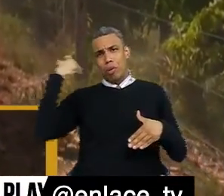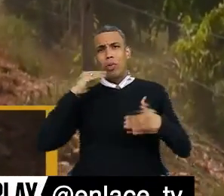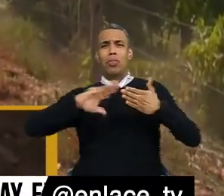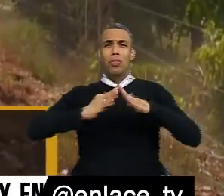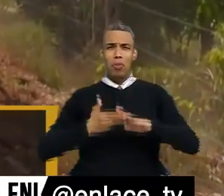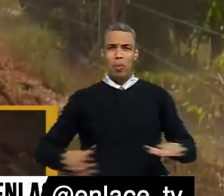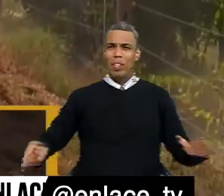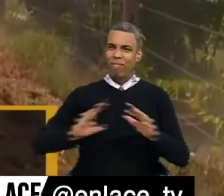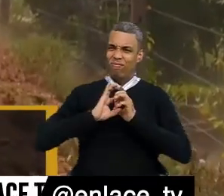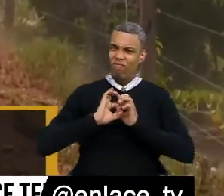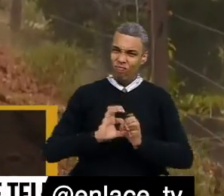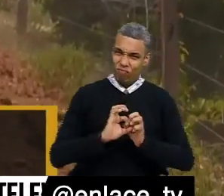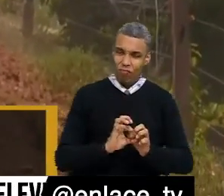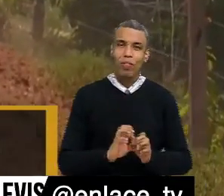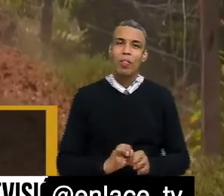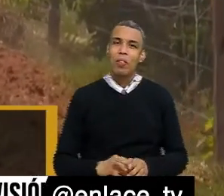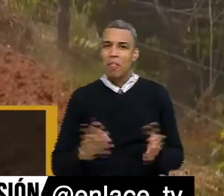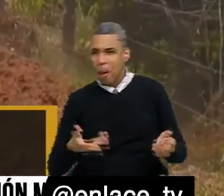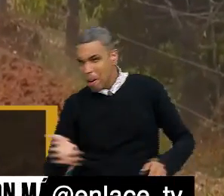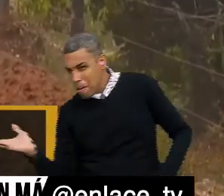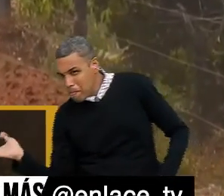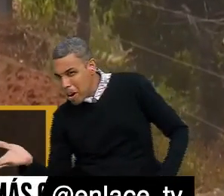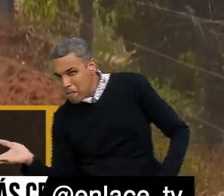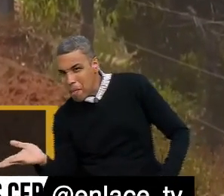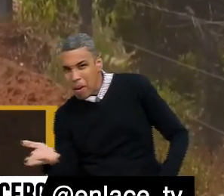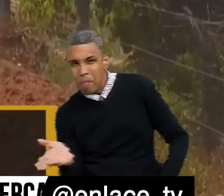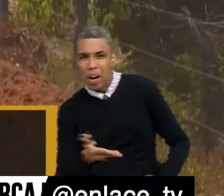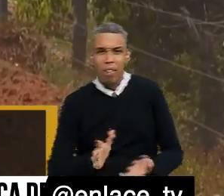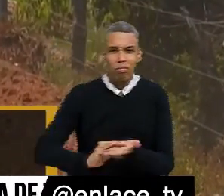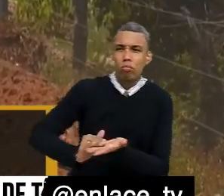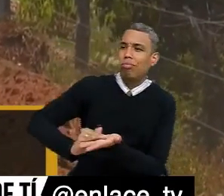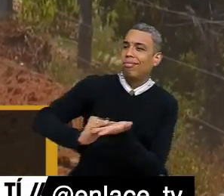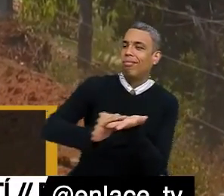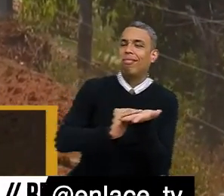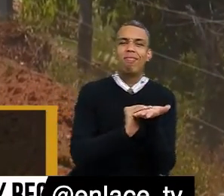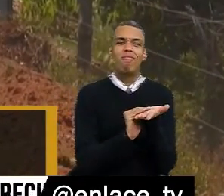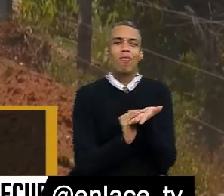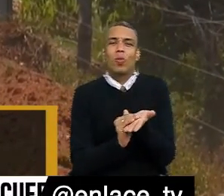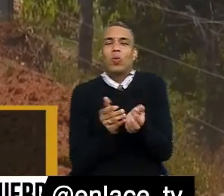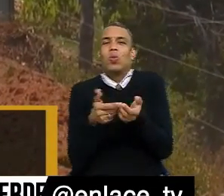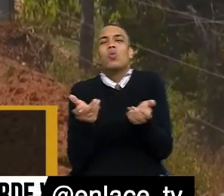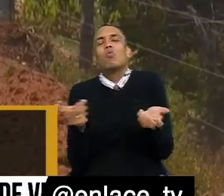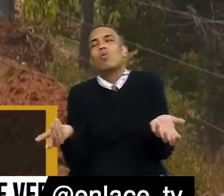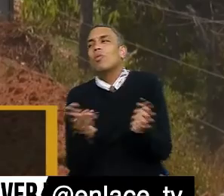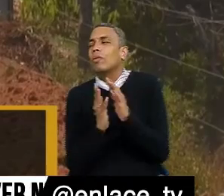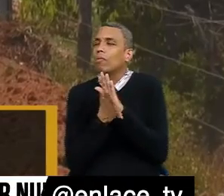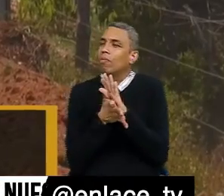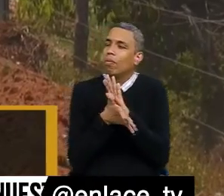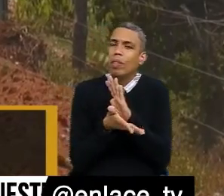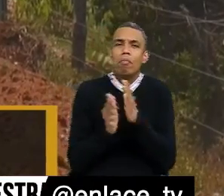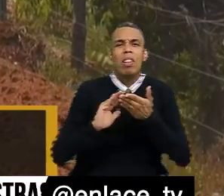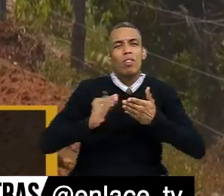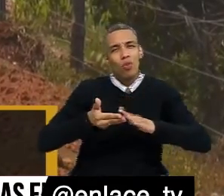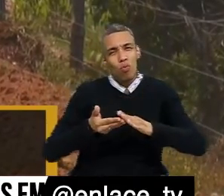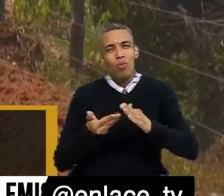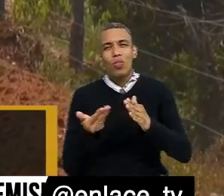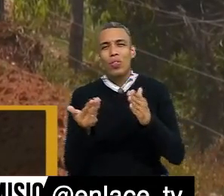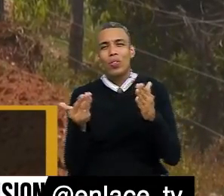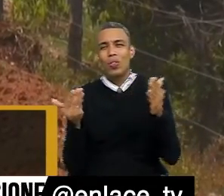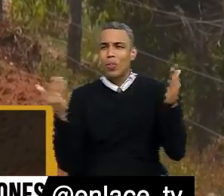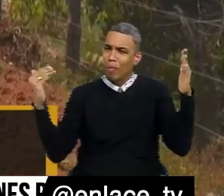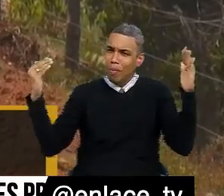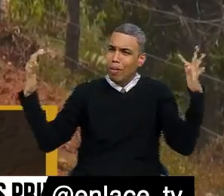un conjunto, un grupo de gente que queremos